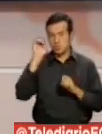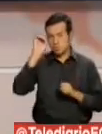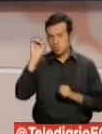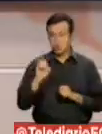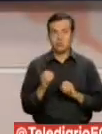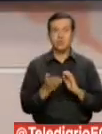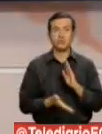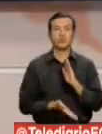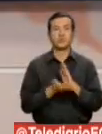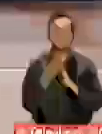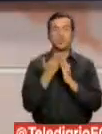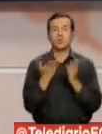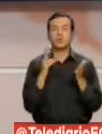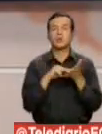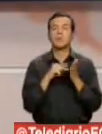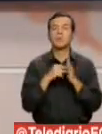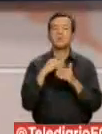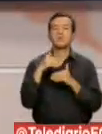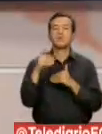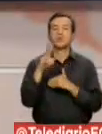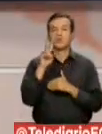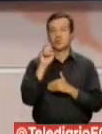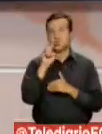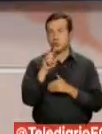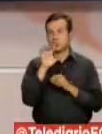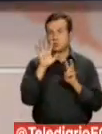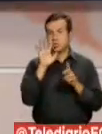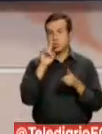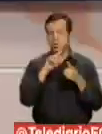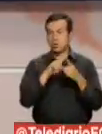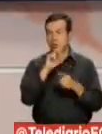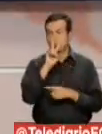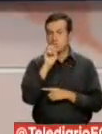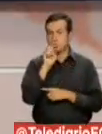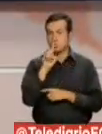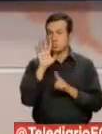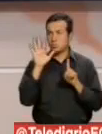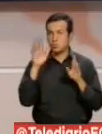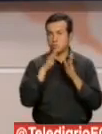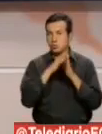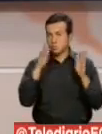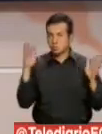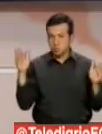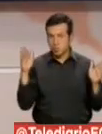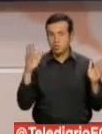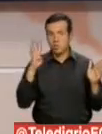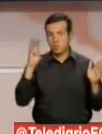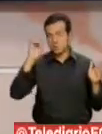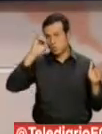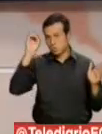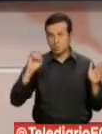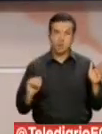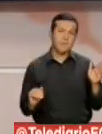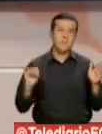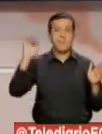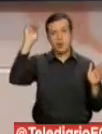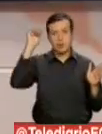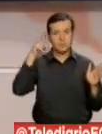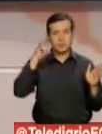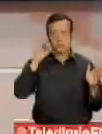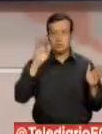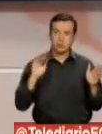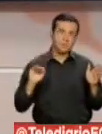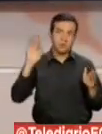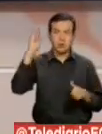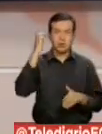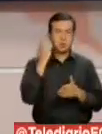5,6%. ¿Qué pasó luego del 2007 al 2017? Aumentamos el tamaño del Estado al 40% frente al PIB y